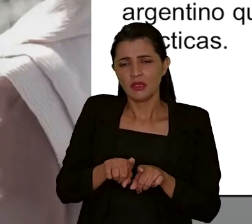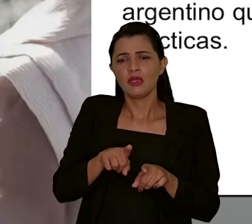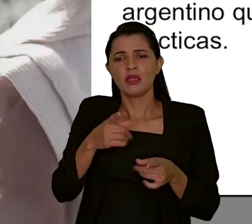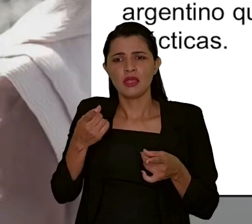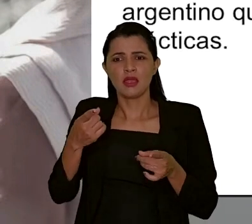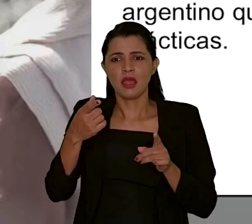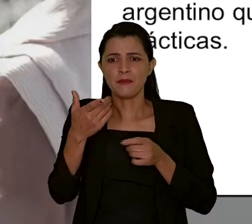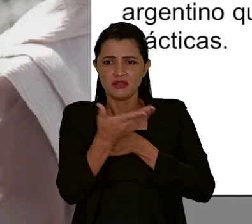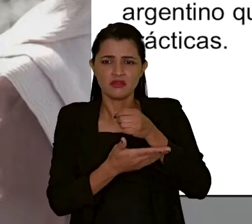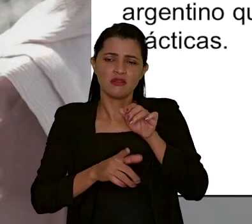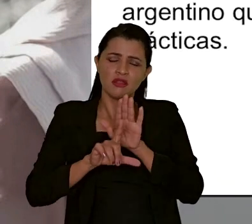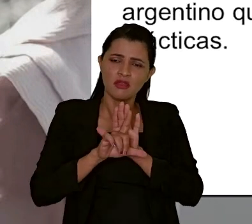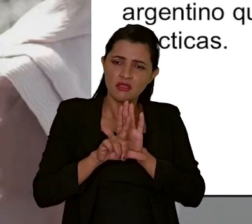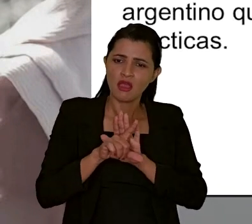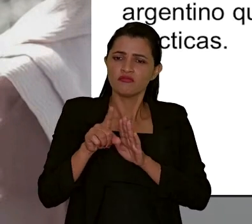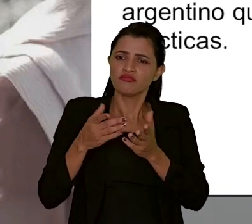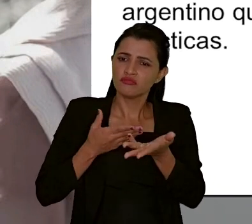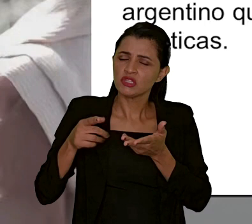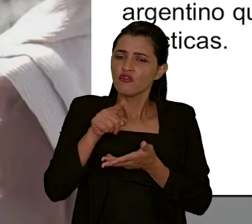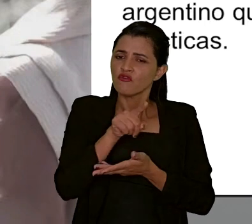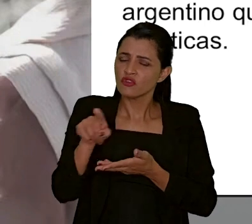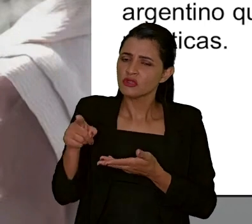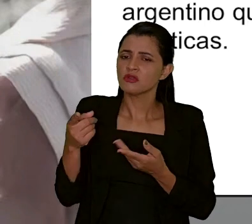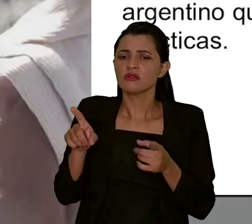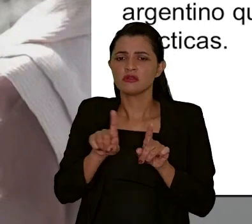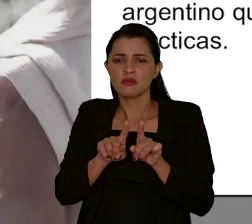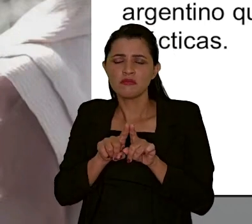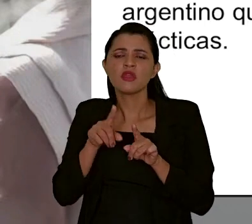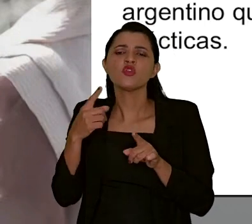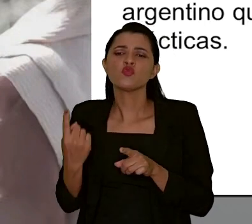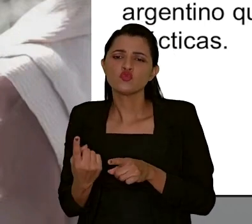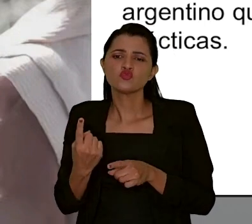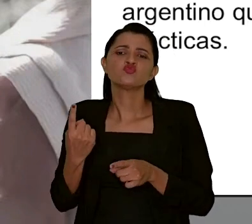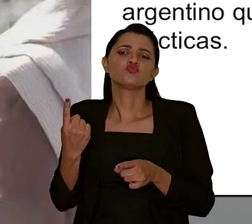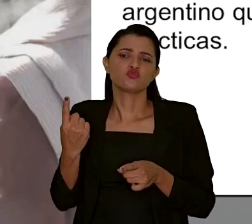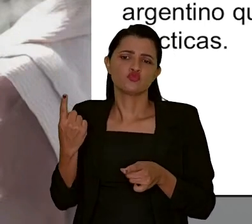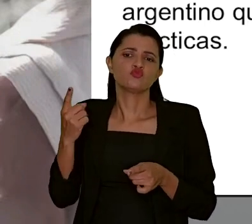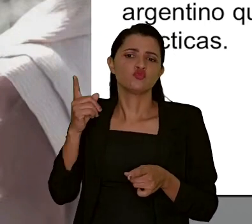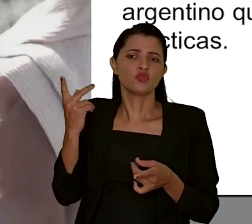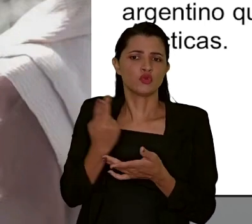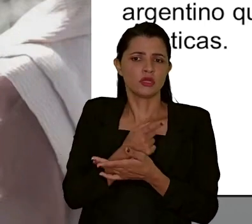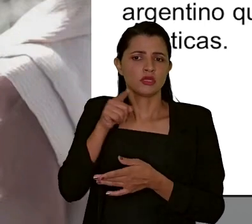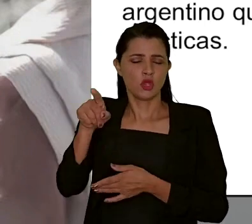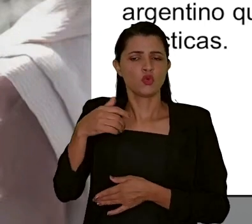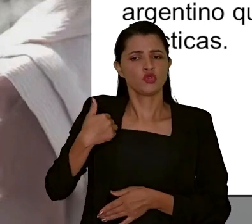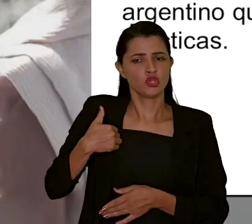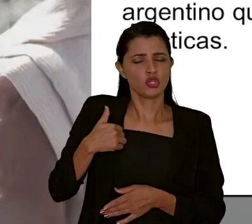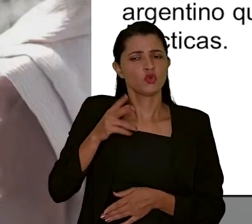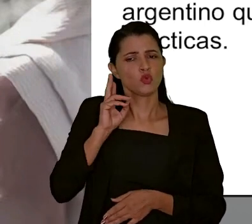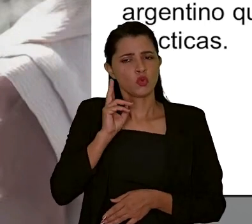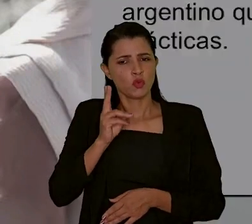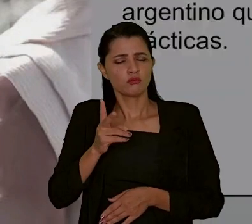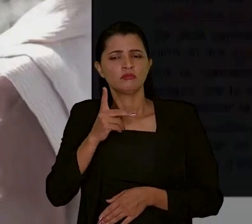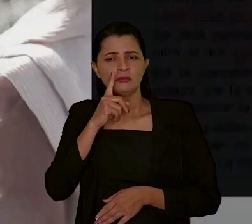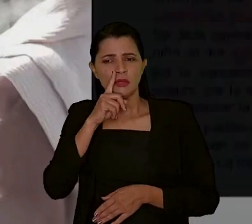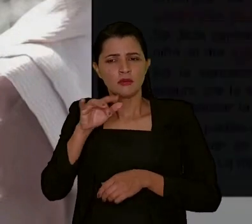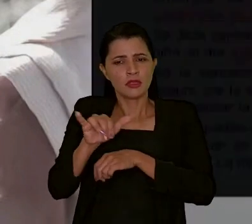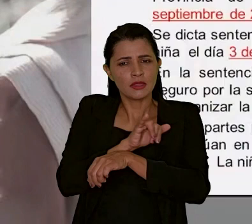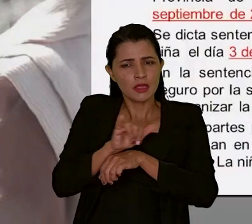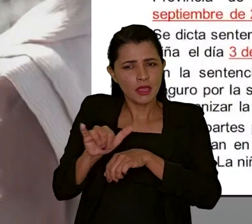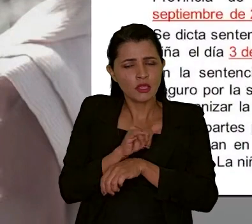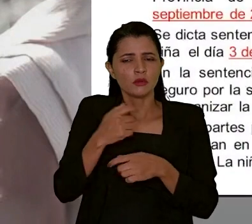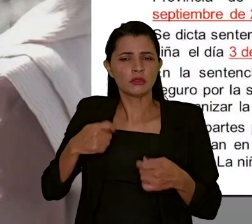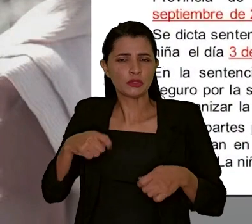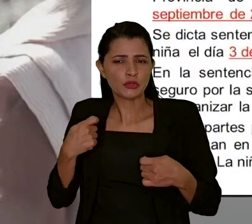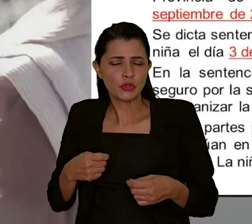la legislación, quiero compartir con ustedes el manejo de un caso por un juez argentino que contiene muy buenas prácticas y van a